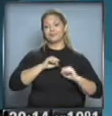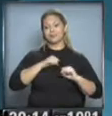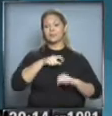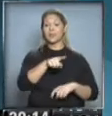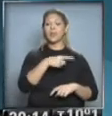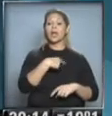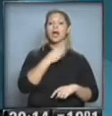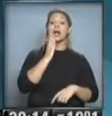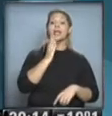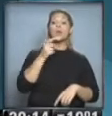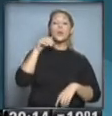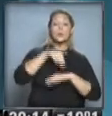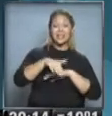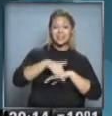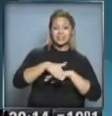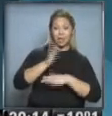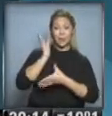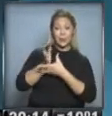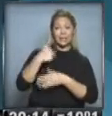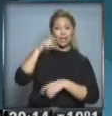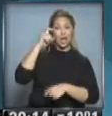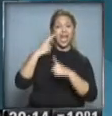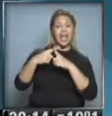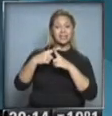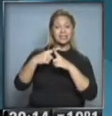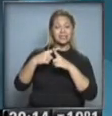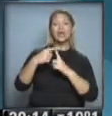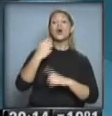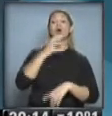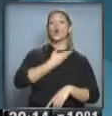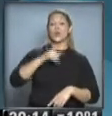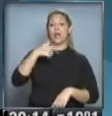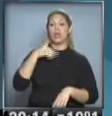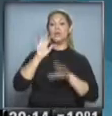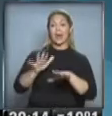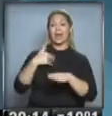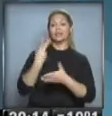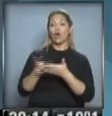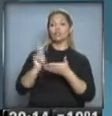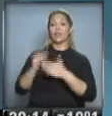Misiones al exgobernador Carlos Rovira, frenando su reelección indefinida.